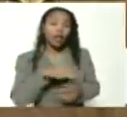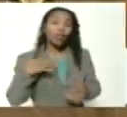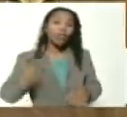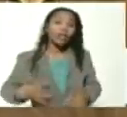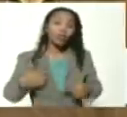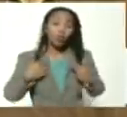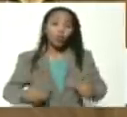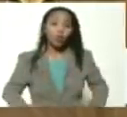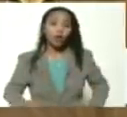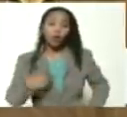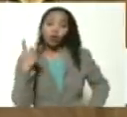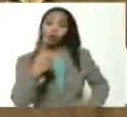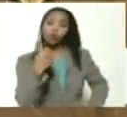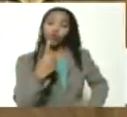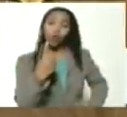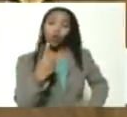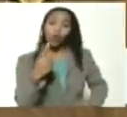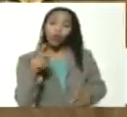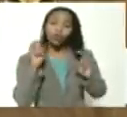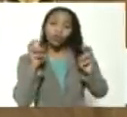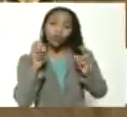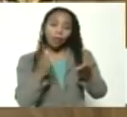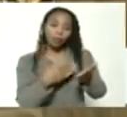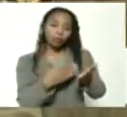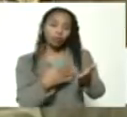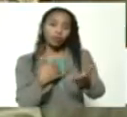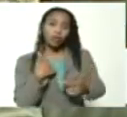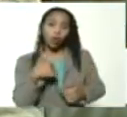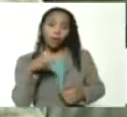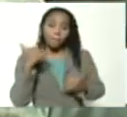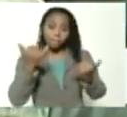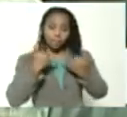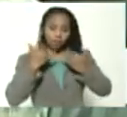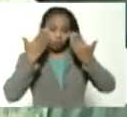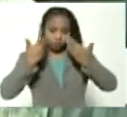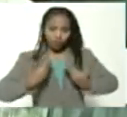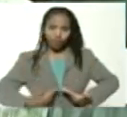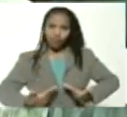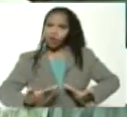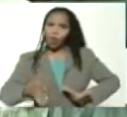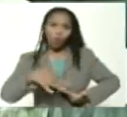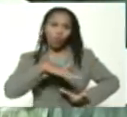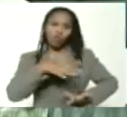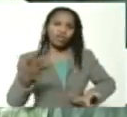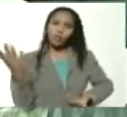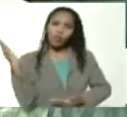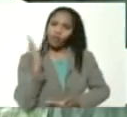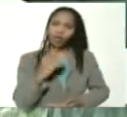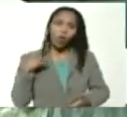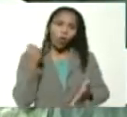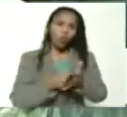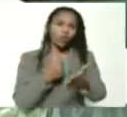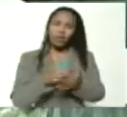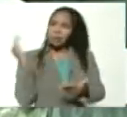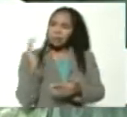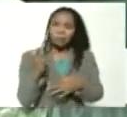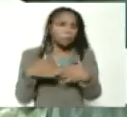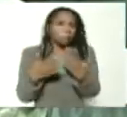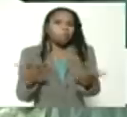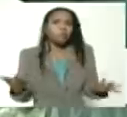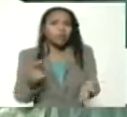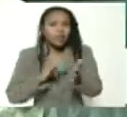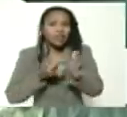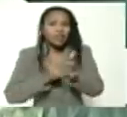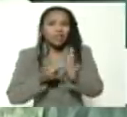no solo a nivel doctrinario, sino de lo que somos, de dónde hemos venido, de qué luchas hemos venido.